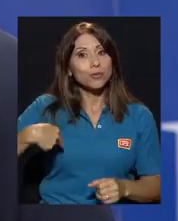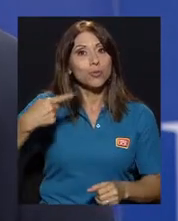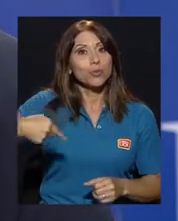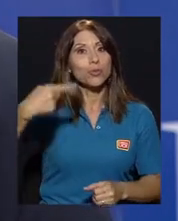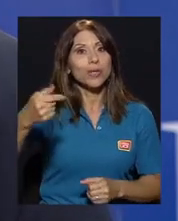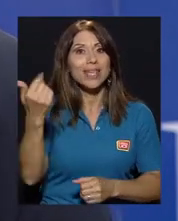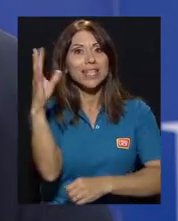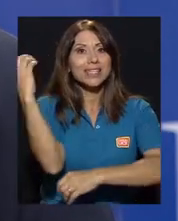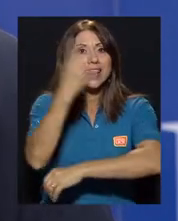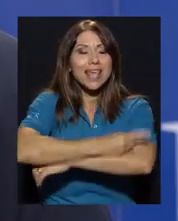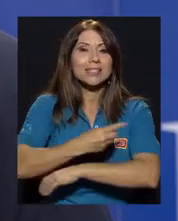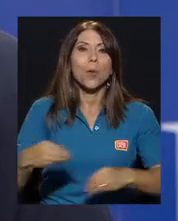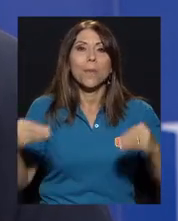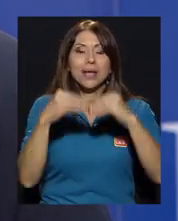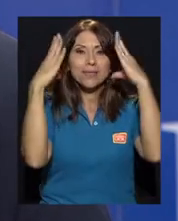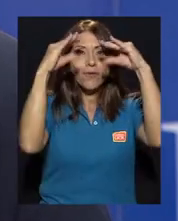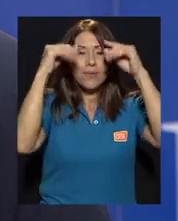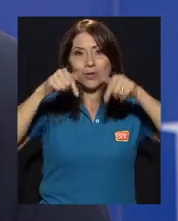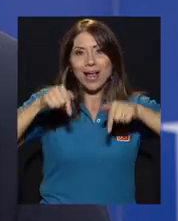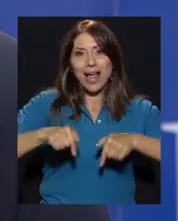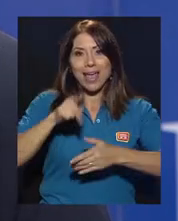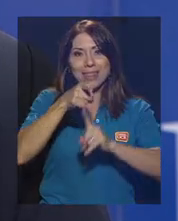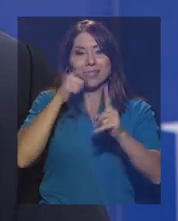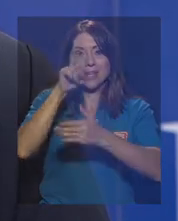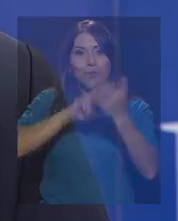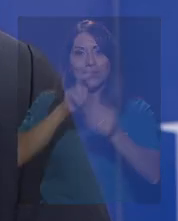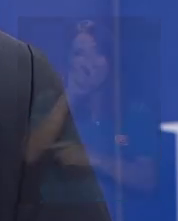15 días con más información que se genera acá desde la universidad de costa rica